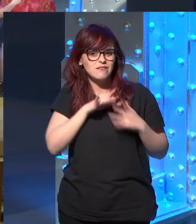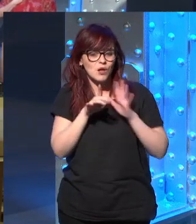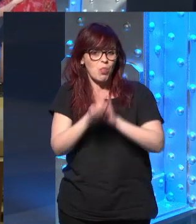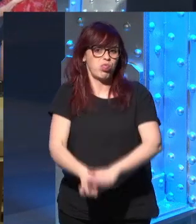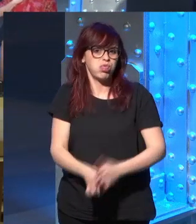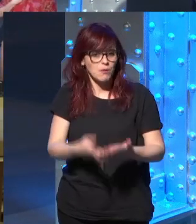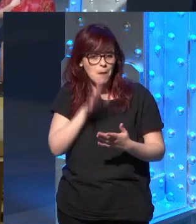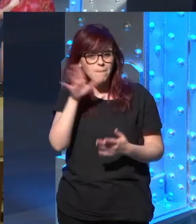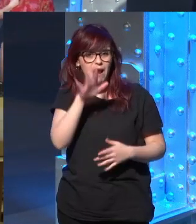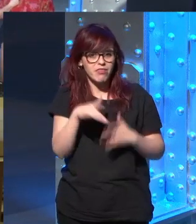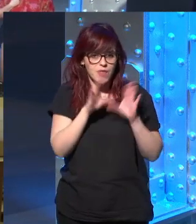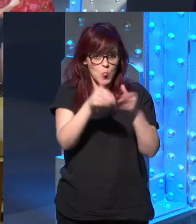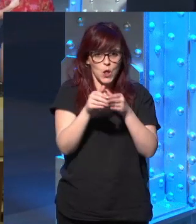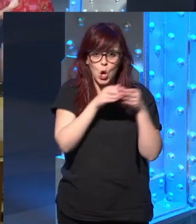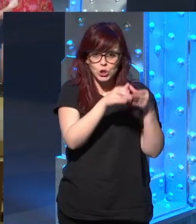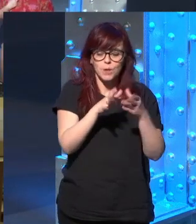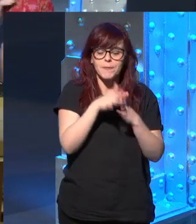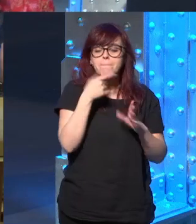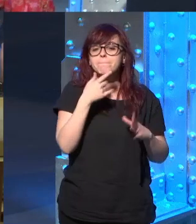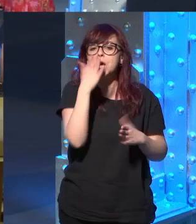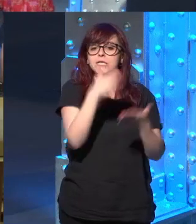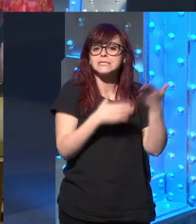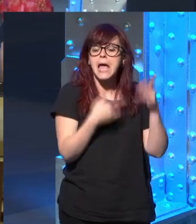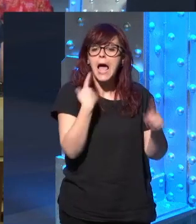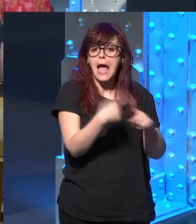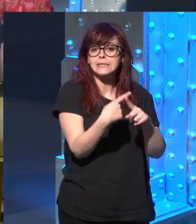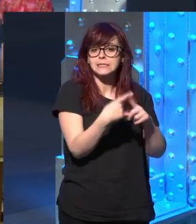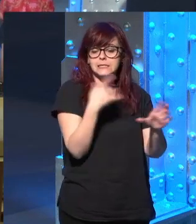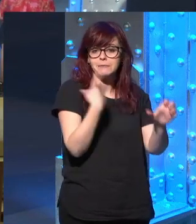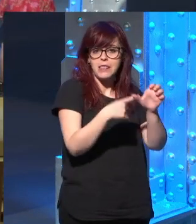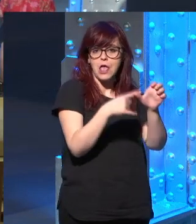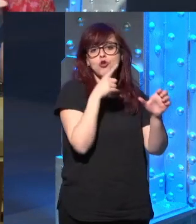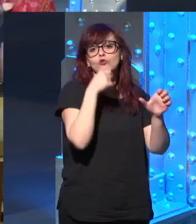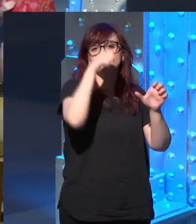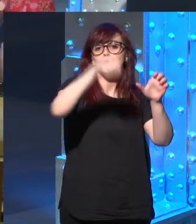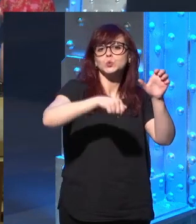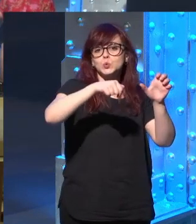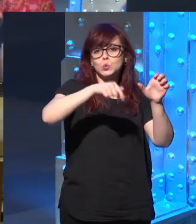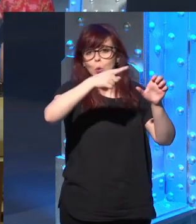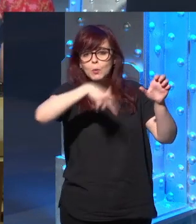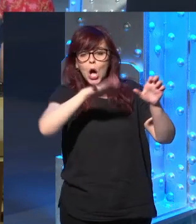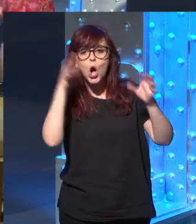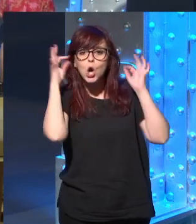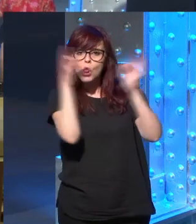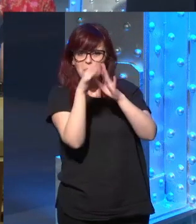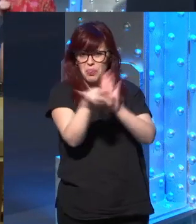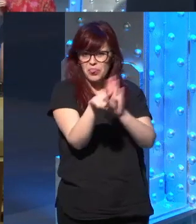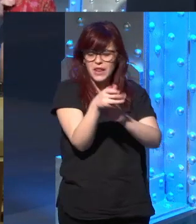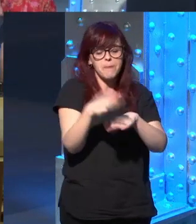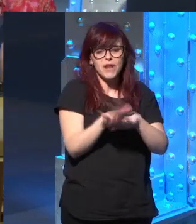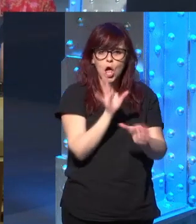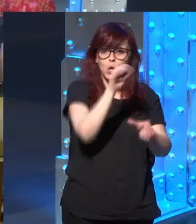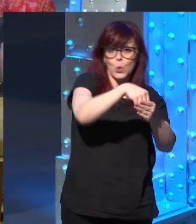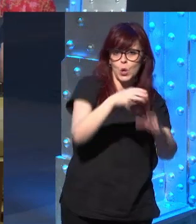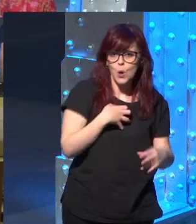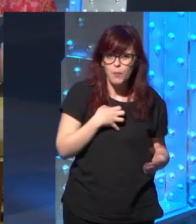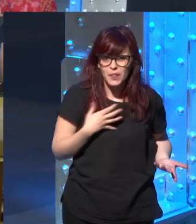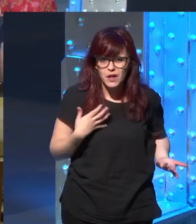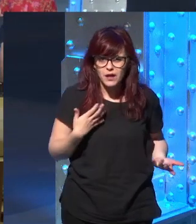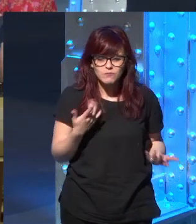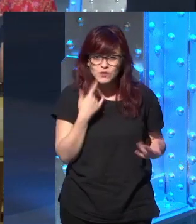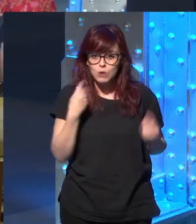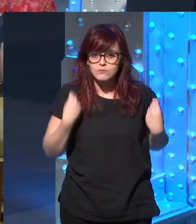Os habéis encerrado en un gueto de poesía extremeña y yo que estoy pues, un poquito al sur, no me habéis incluido. Entonces, a nadie le